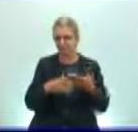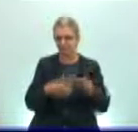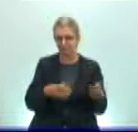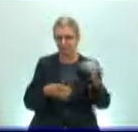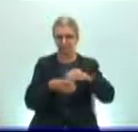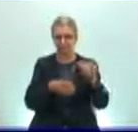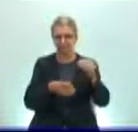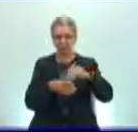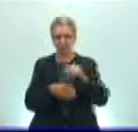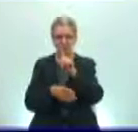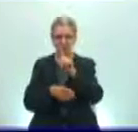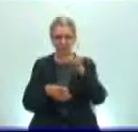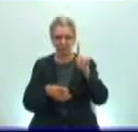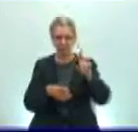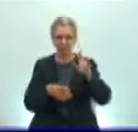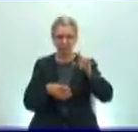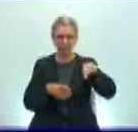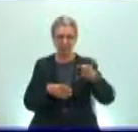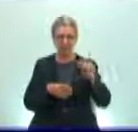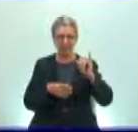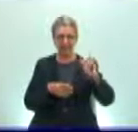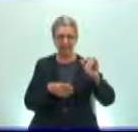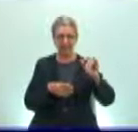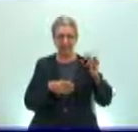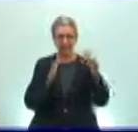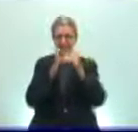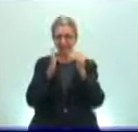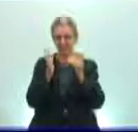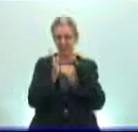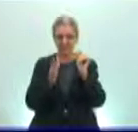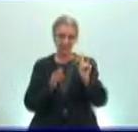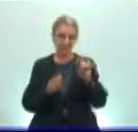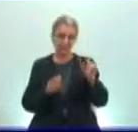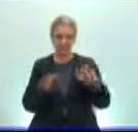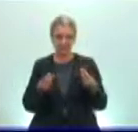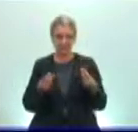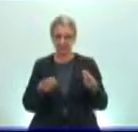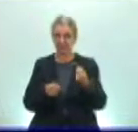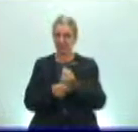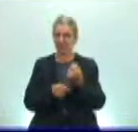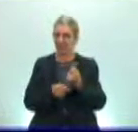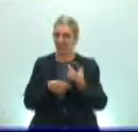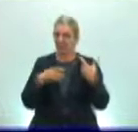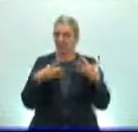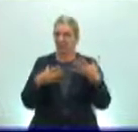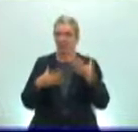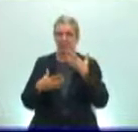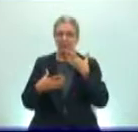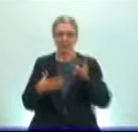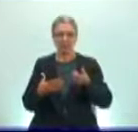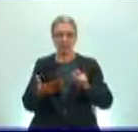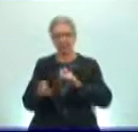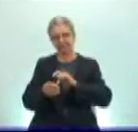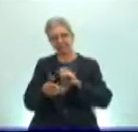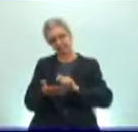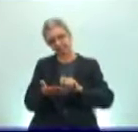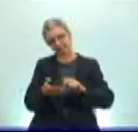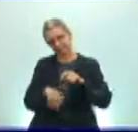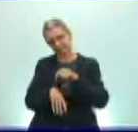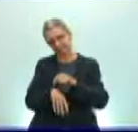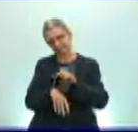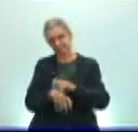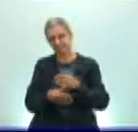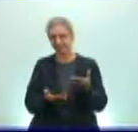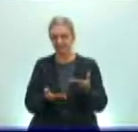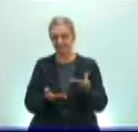incorporaron 11,6 millones de personas. Le damos unos segundos para que puedan tomar en su